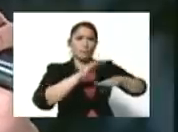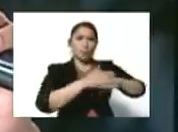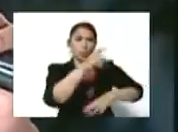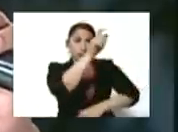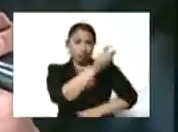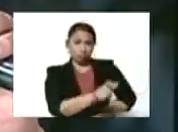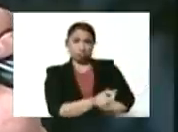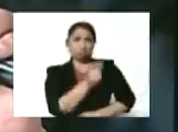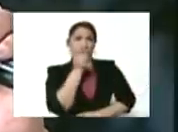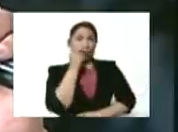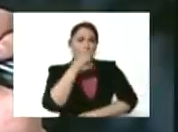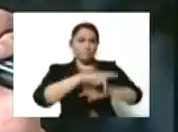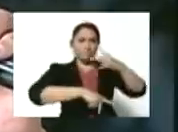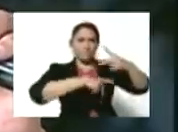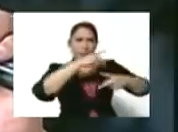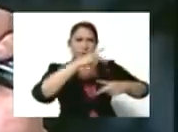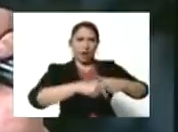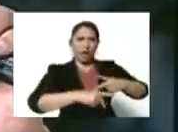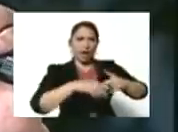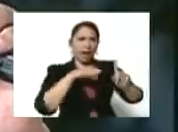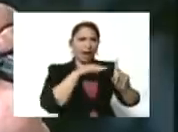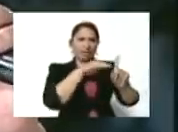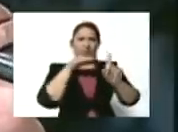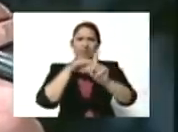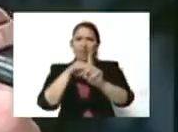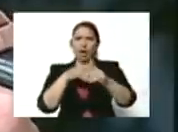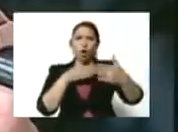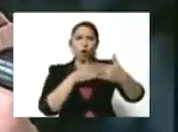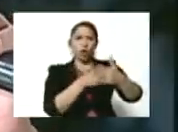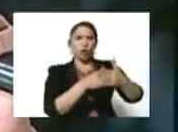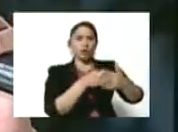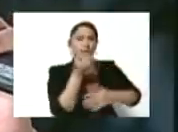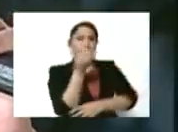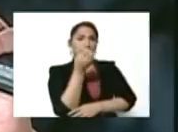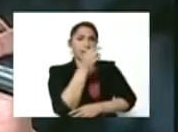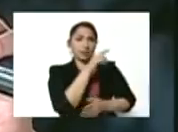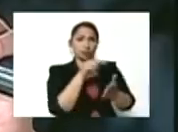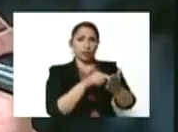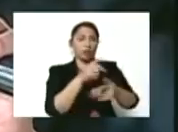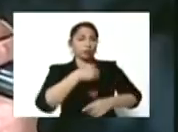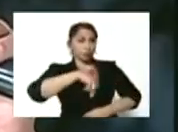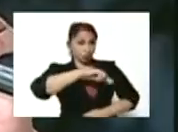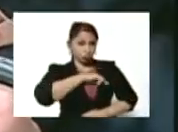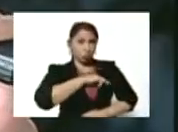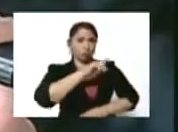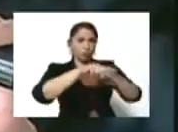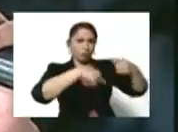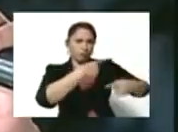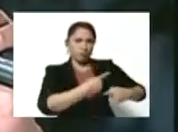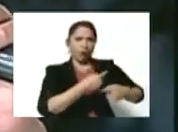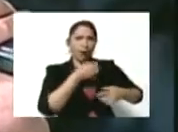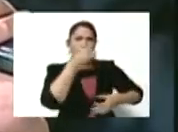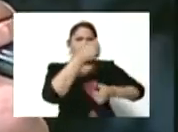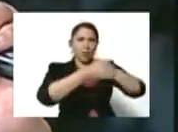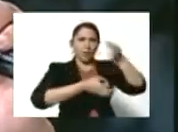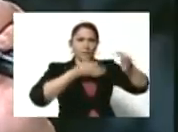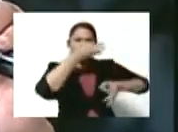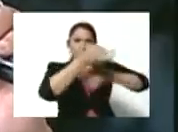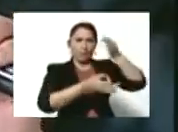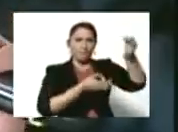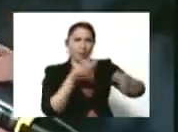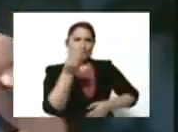plan para atentar contra la Asamblea Nacional. En las próximas horas vamos a dar más detalles sobre eso.